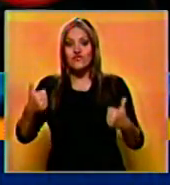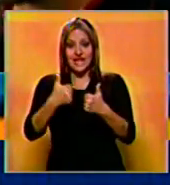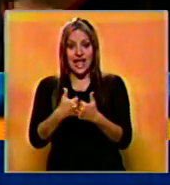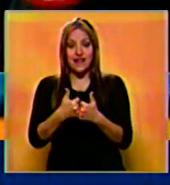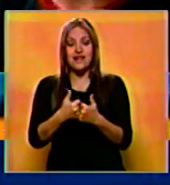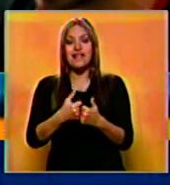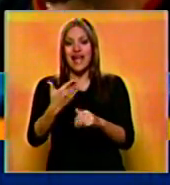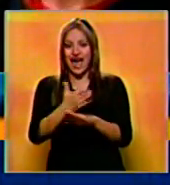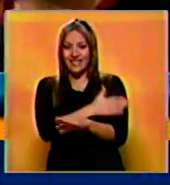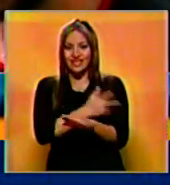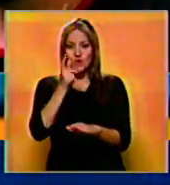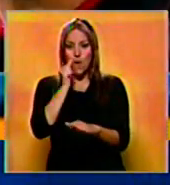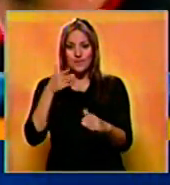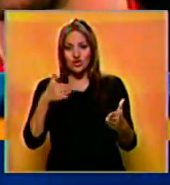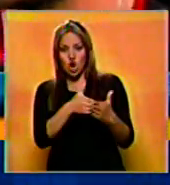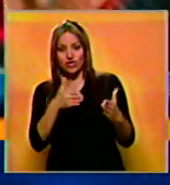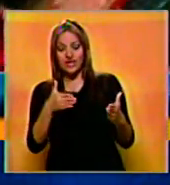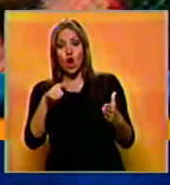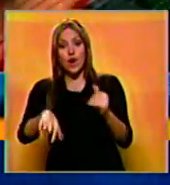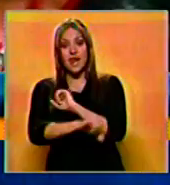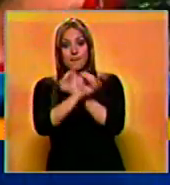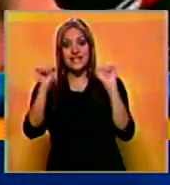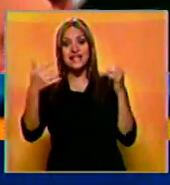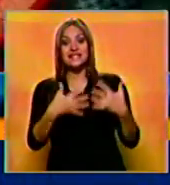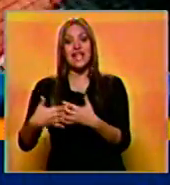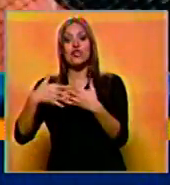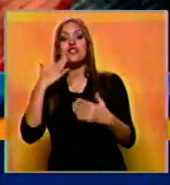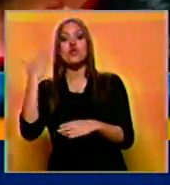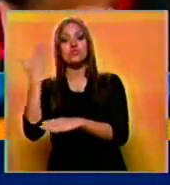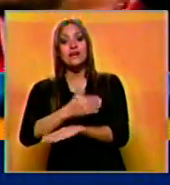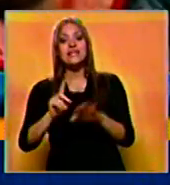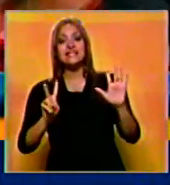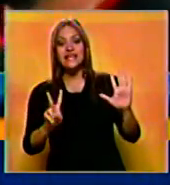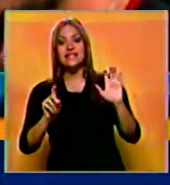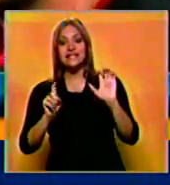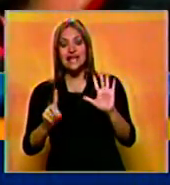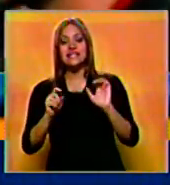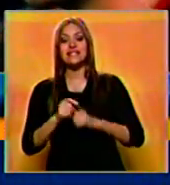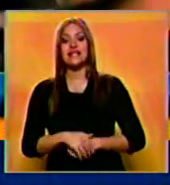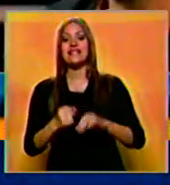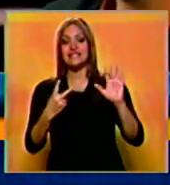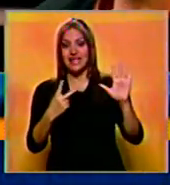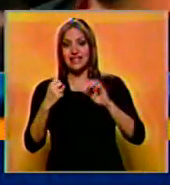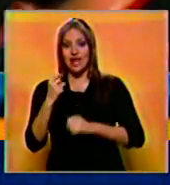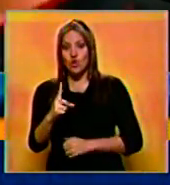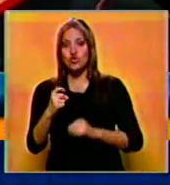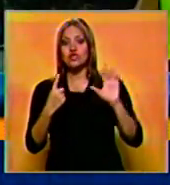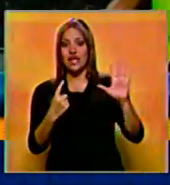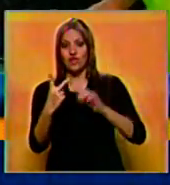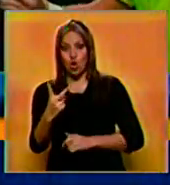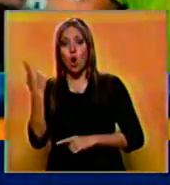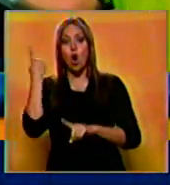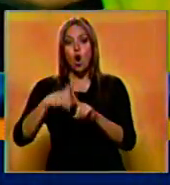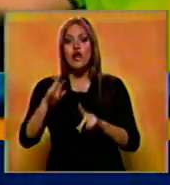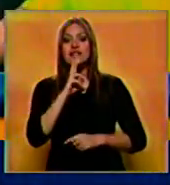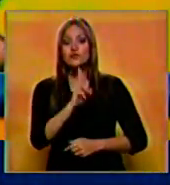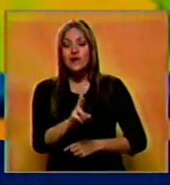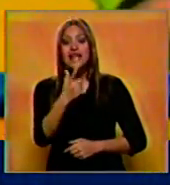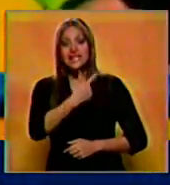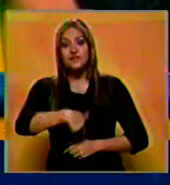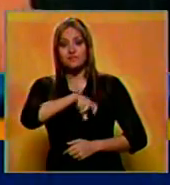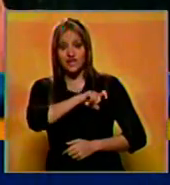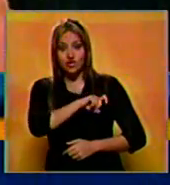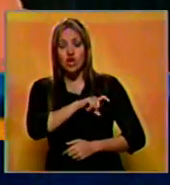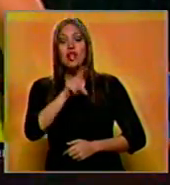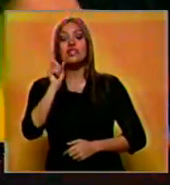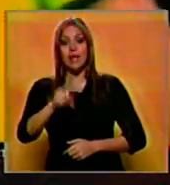Novak Djokovic, el serbio, quien derrotó esta mañana al estadounidense John Isner por 7-6, 6-1 y 6-2. Otros resultados de esta jornada, el español David